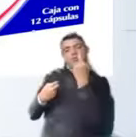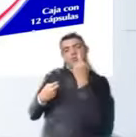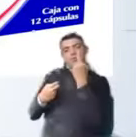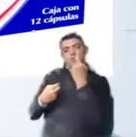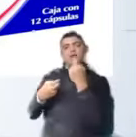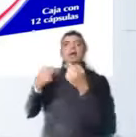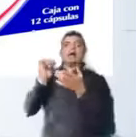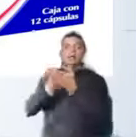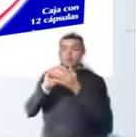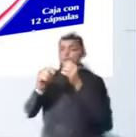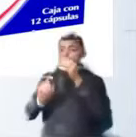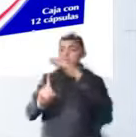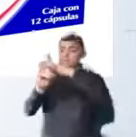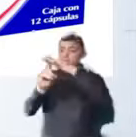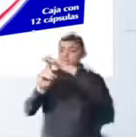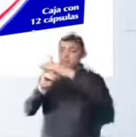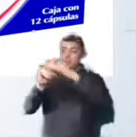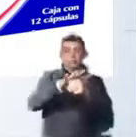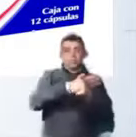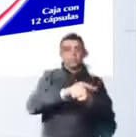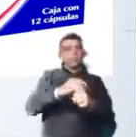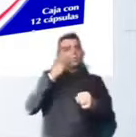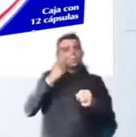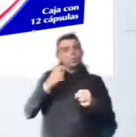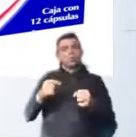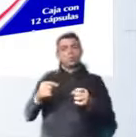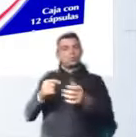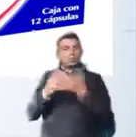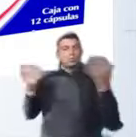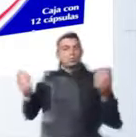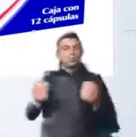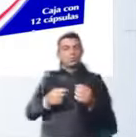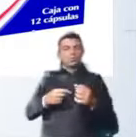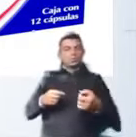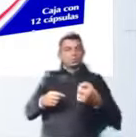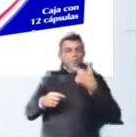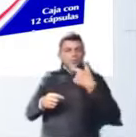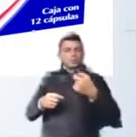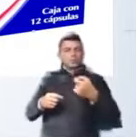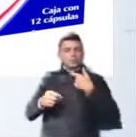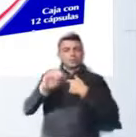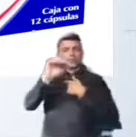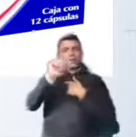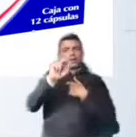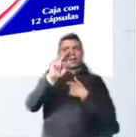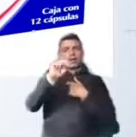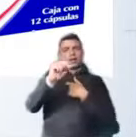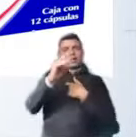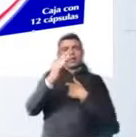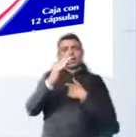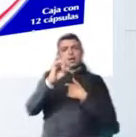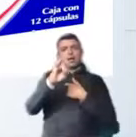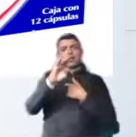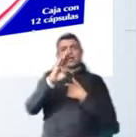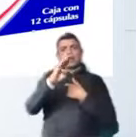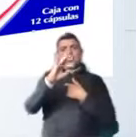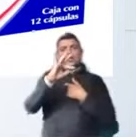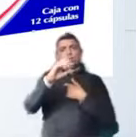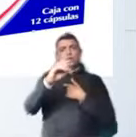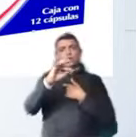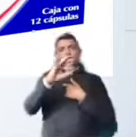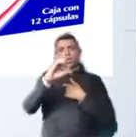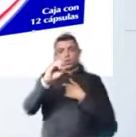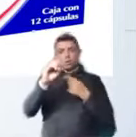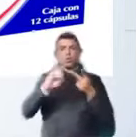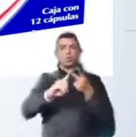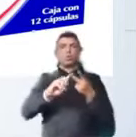No utilizamos antibiótico para nada. Yo veo que muchas personas están preocupadas o muchas personas utilizan amoxicilina para la gripa y esto